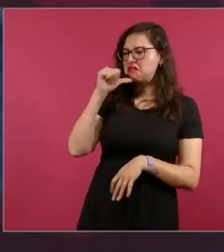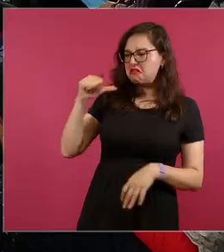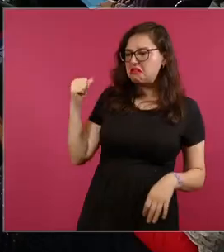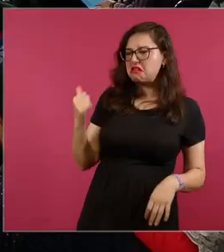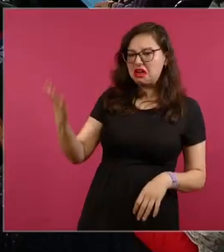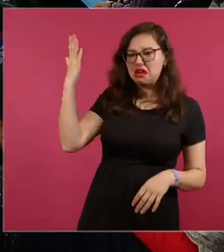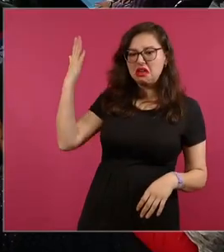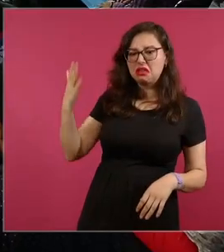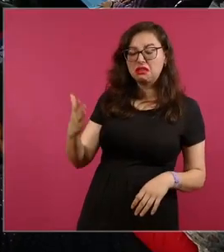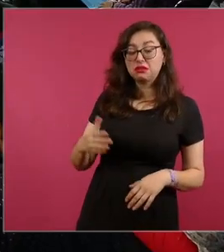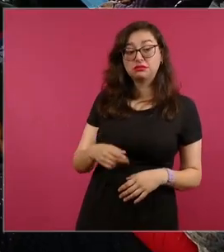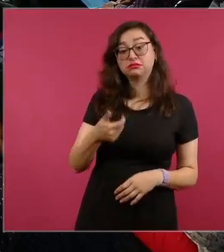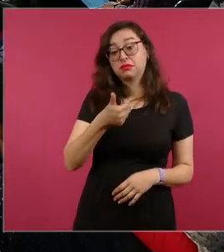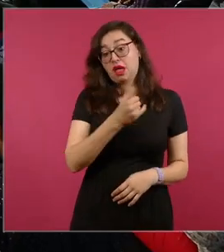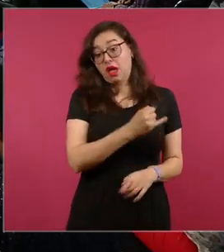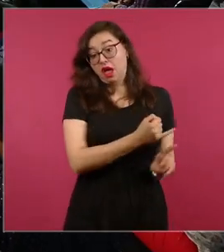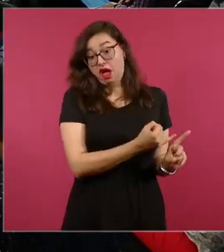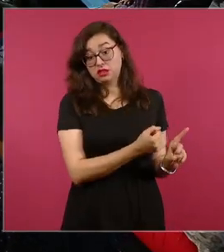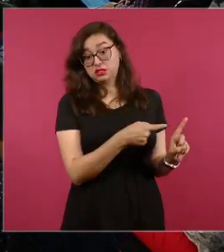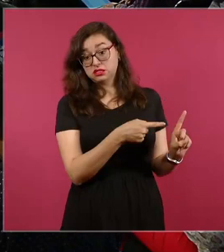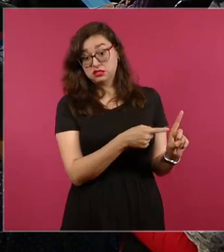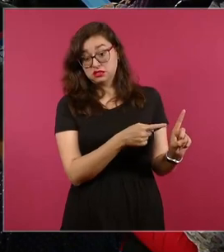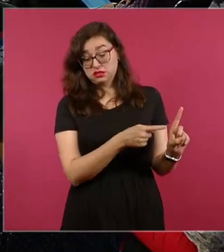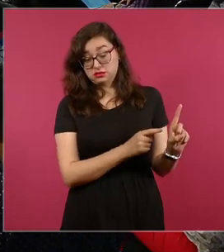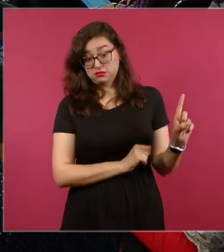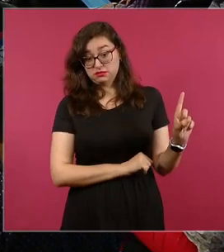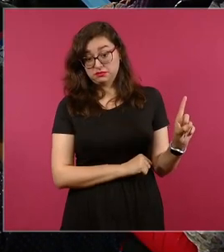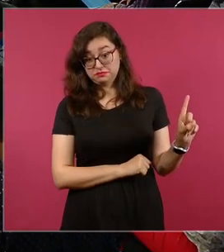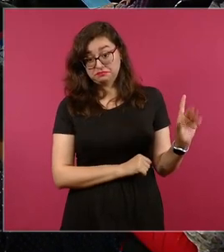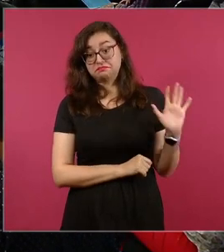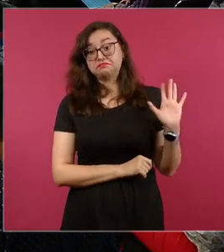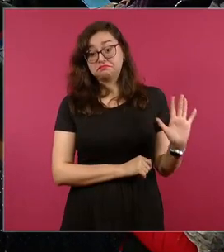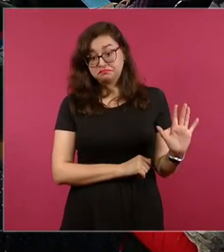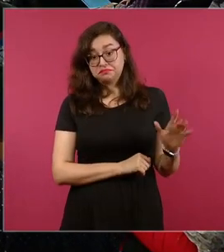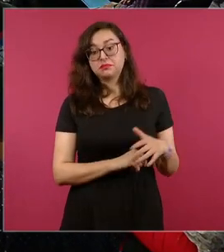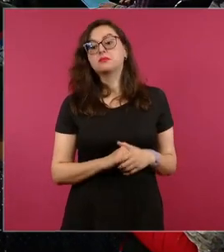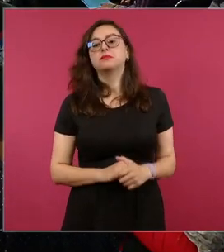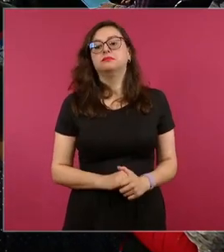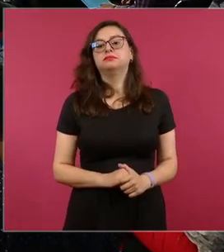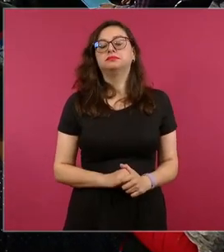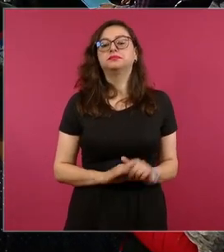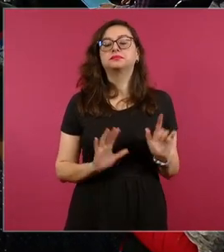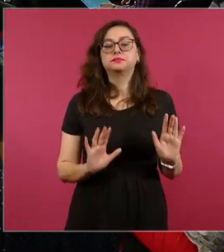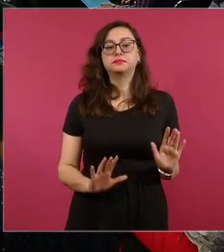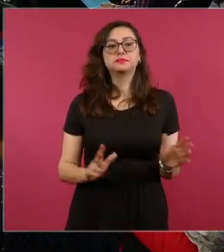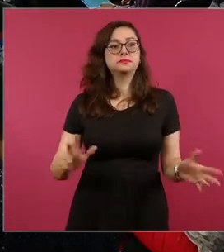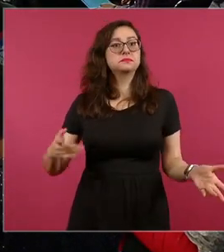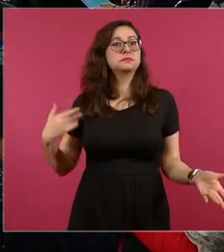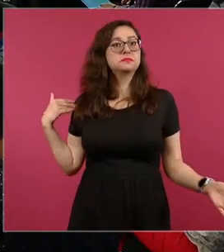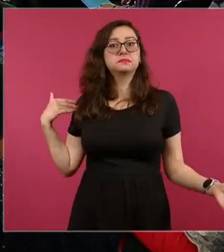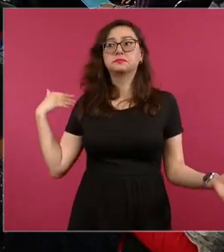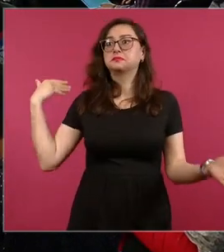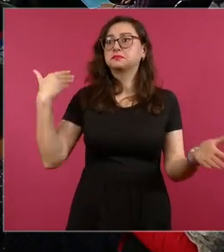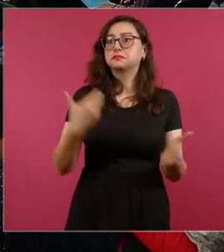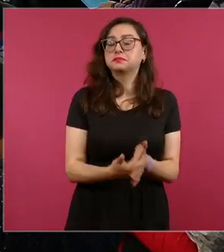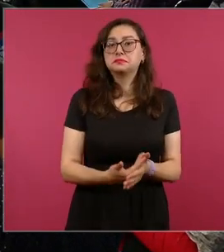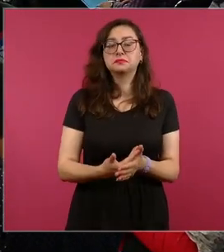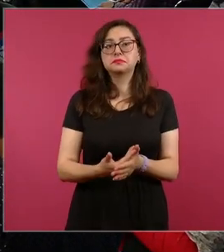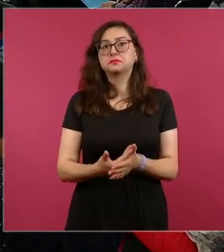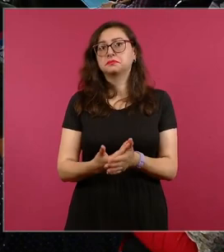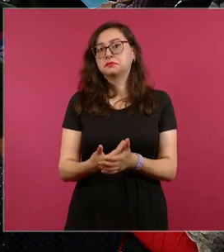También es importante subrayar que durante todo el tiempo que llevamos en el gobierno no ha habido paros,